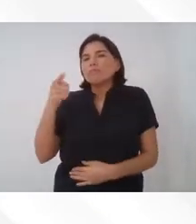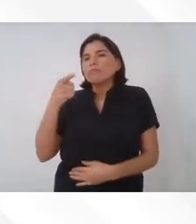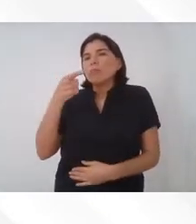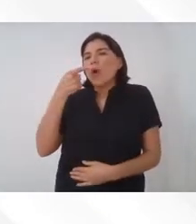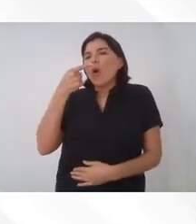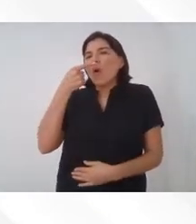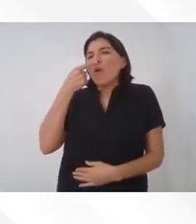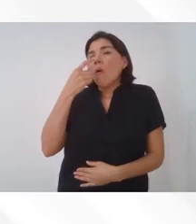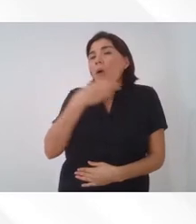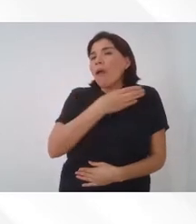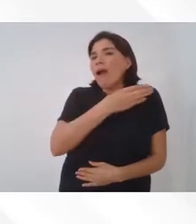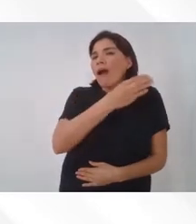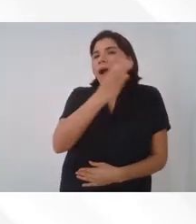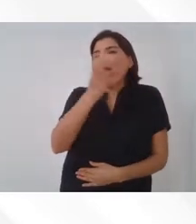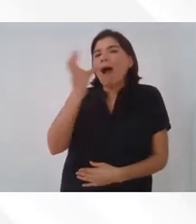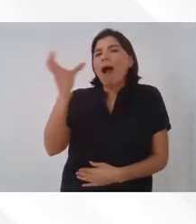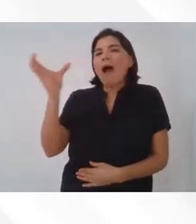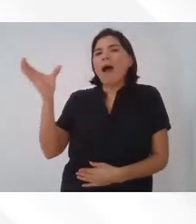el olor a trigo.